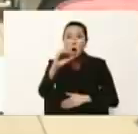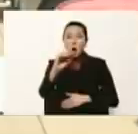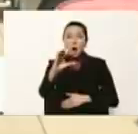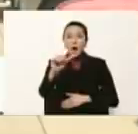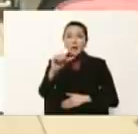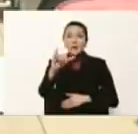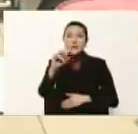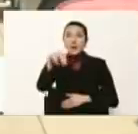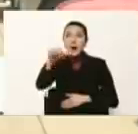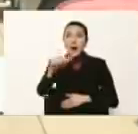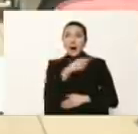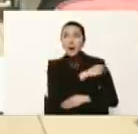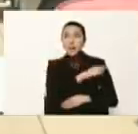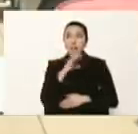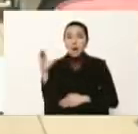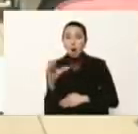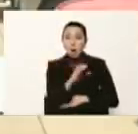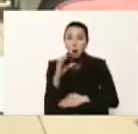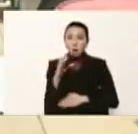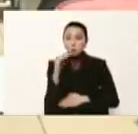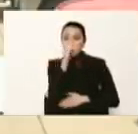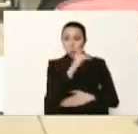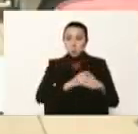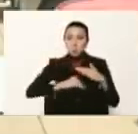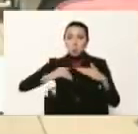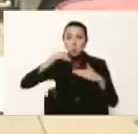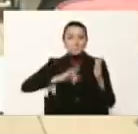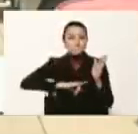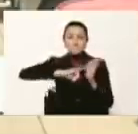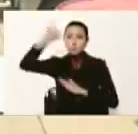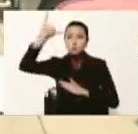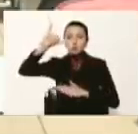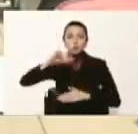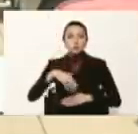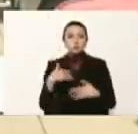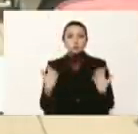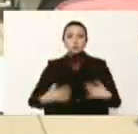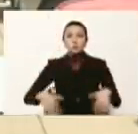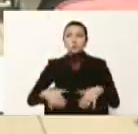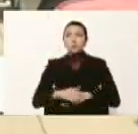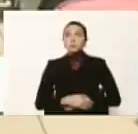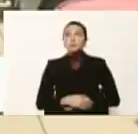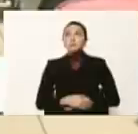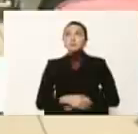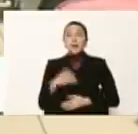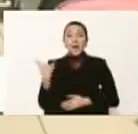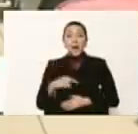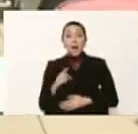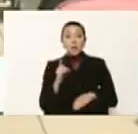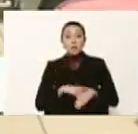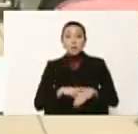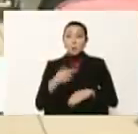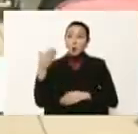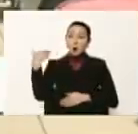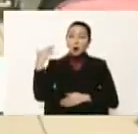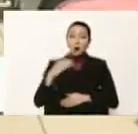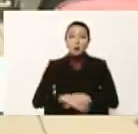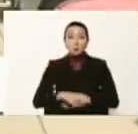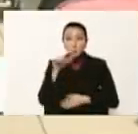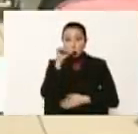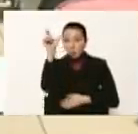Colombia. Alcanzaron cifras récord, superaron incluso la época de Pablo Escobar,